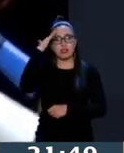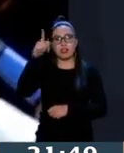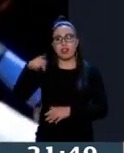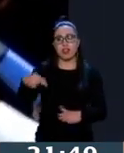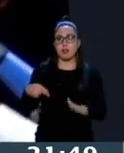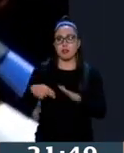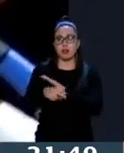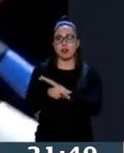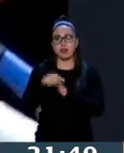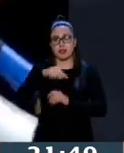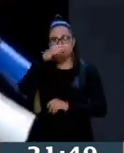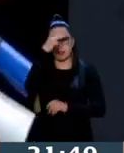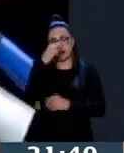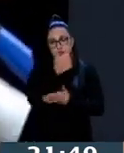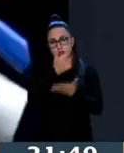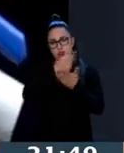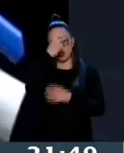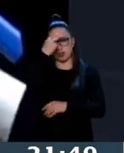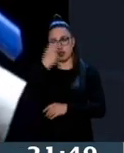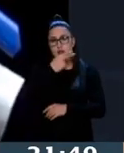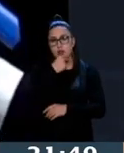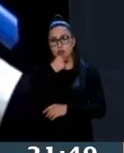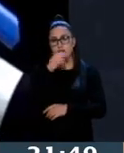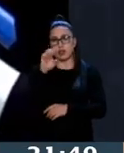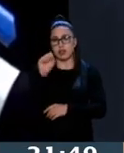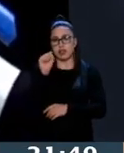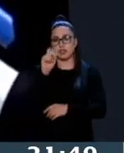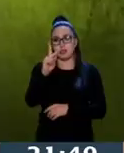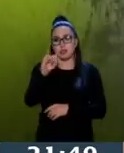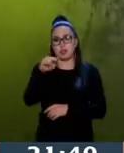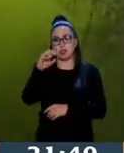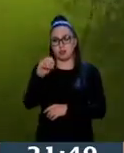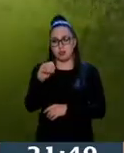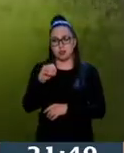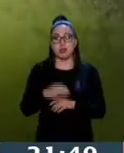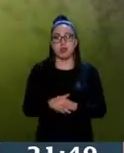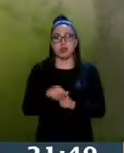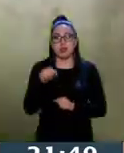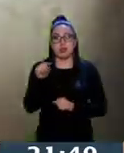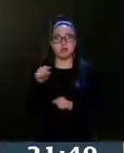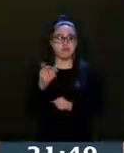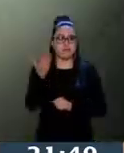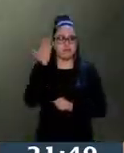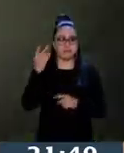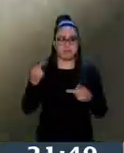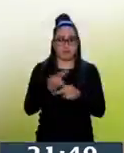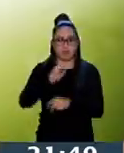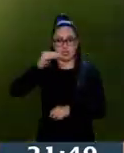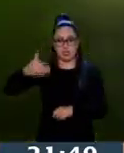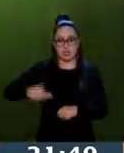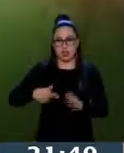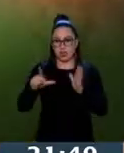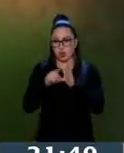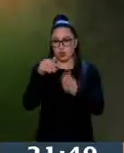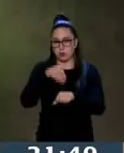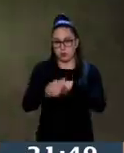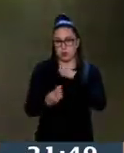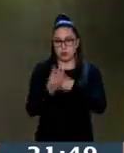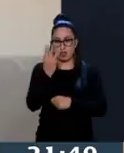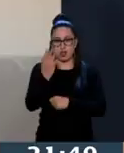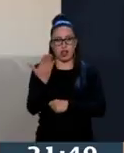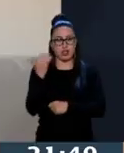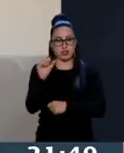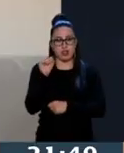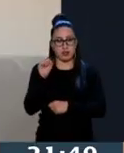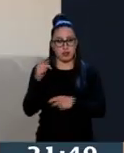de Transporte Colectivo Metro, Fernando Espino Arévalo, quien tras el accidente de la línea 3 ocurrido el sábado 7 de